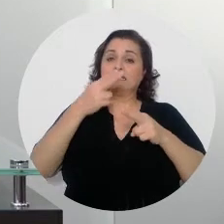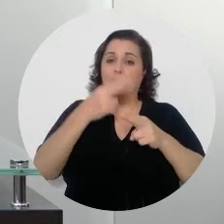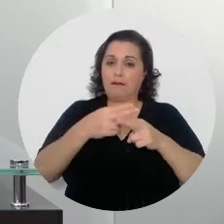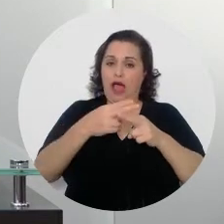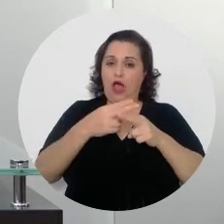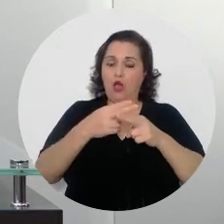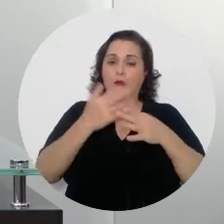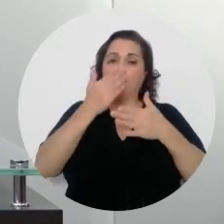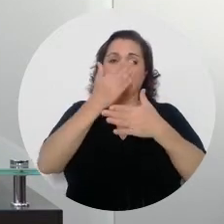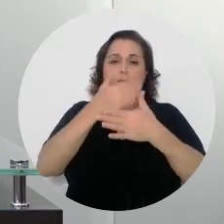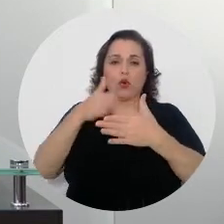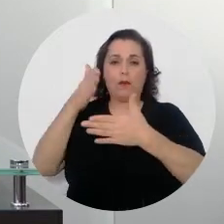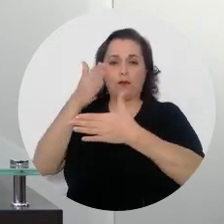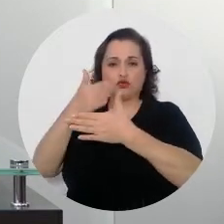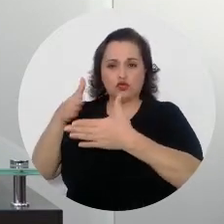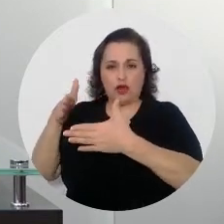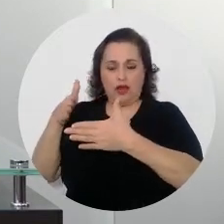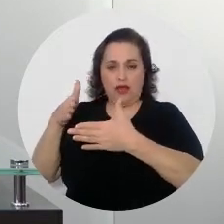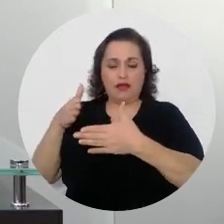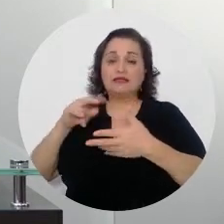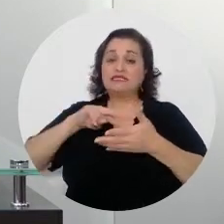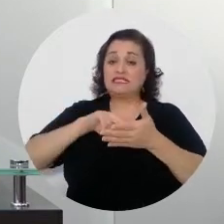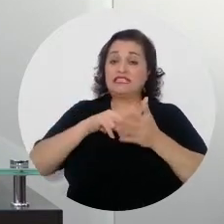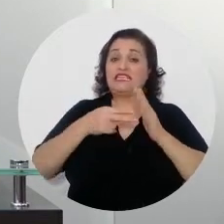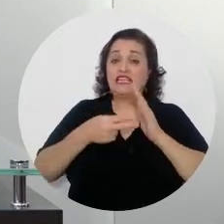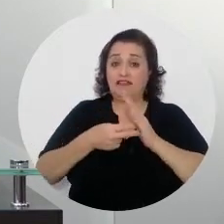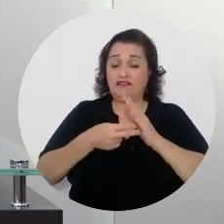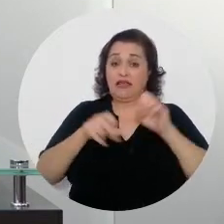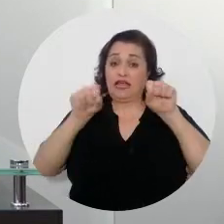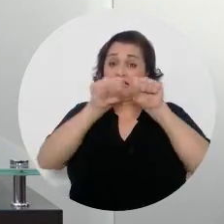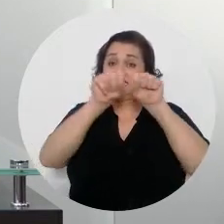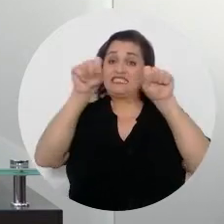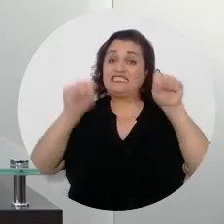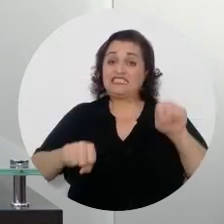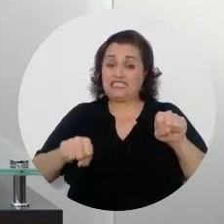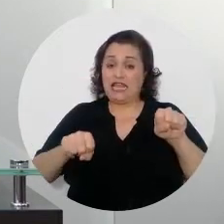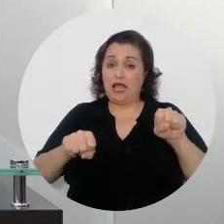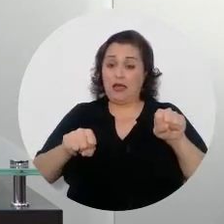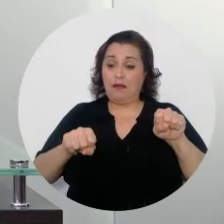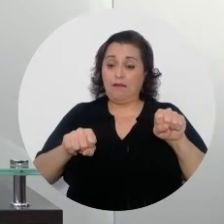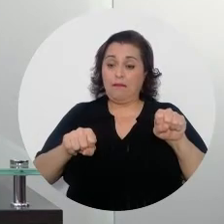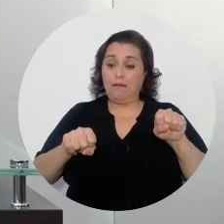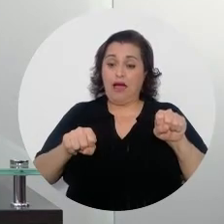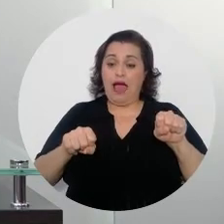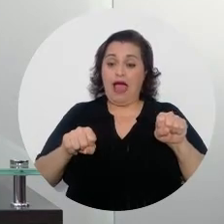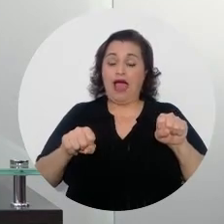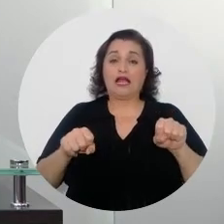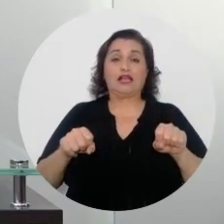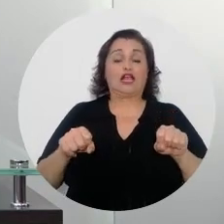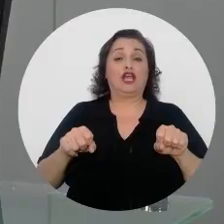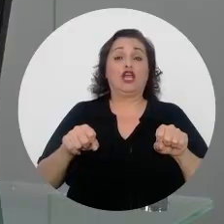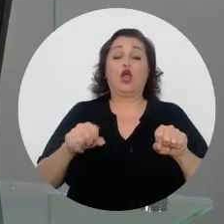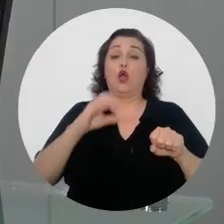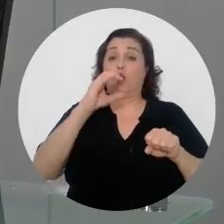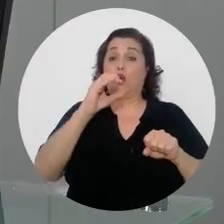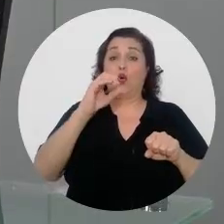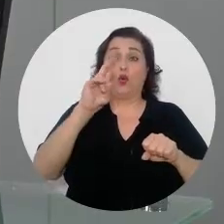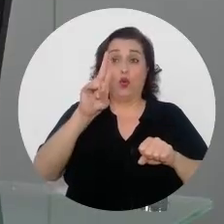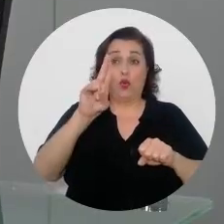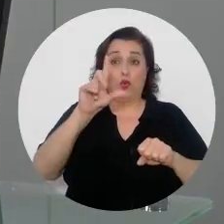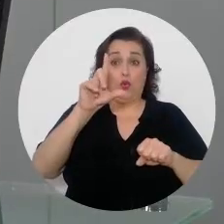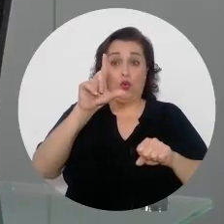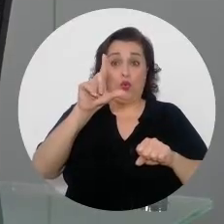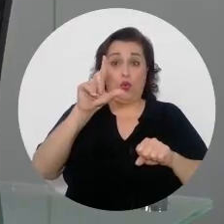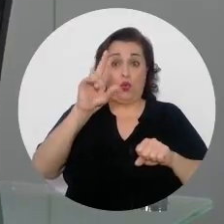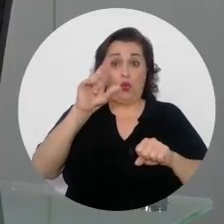sistema llamado proporcional. ¿Qué quiere decir eso? Que es un sistema donde las curules